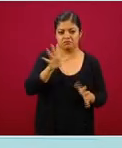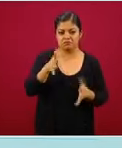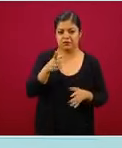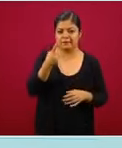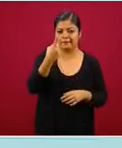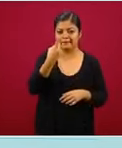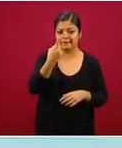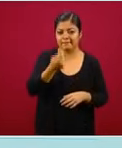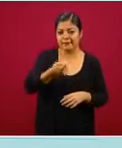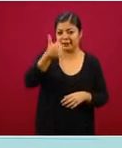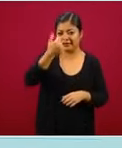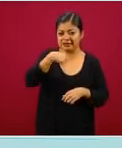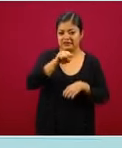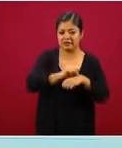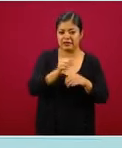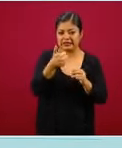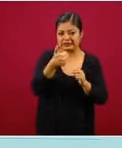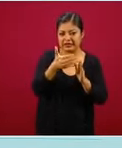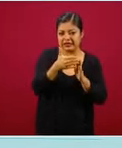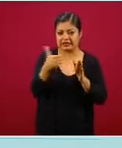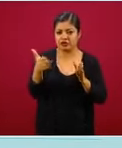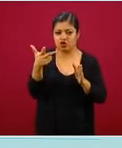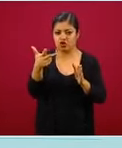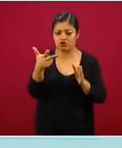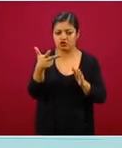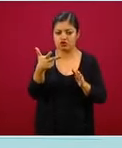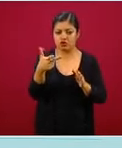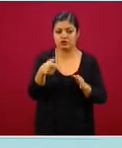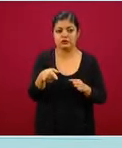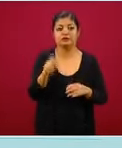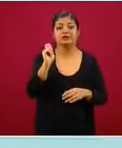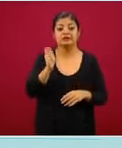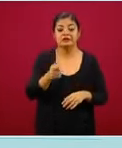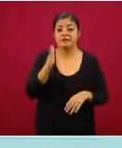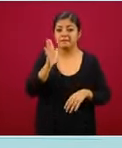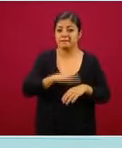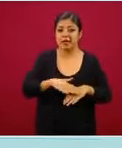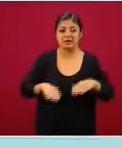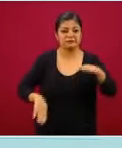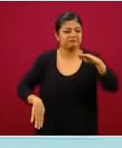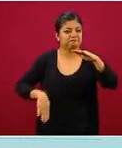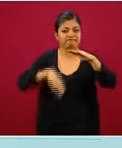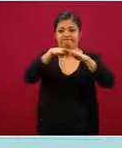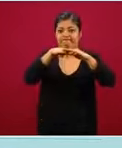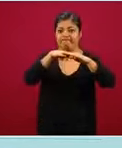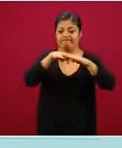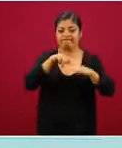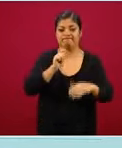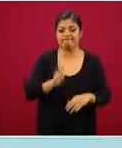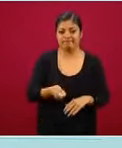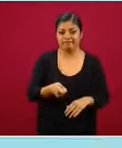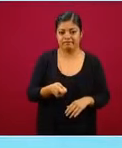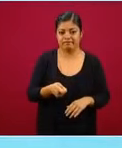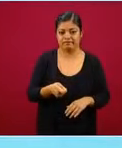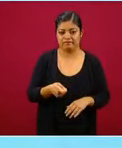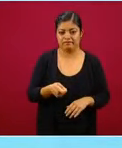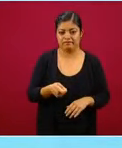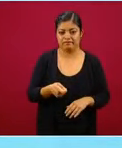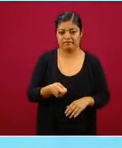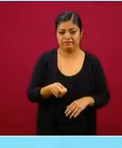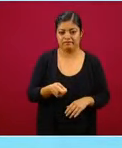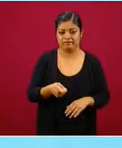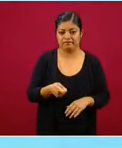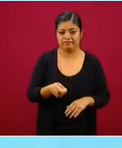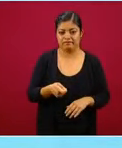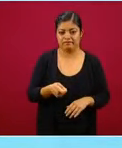de mayo, concretamente entre el 6 y el 8, habríamos de tener el acme, o punto máximo o pico de la curva, y eso